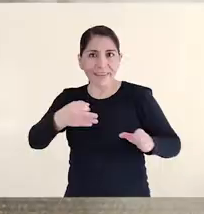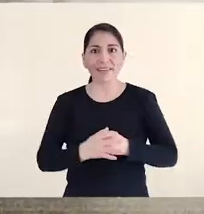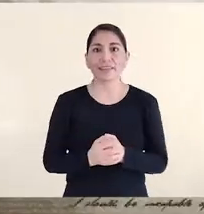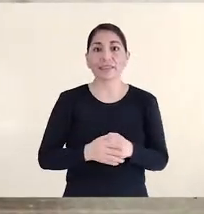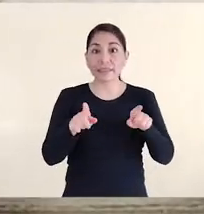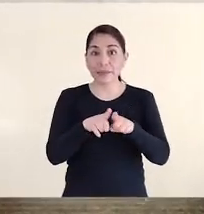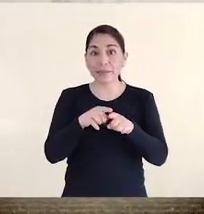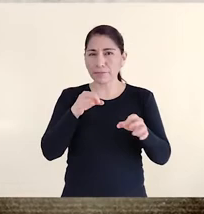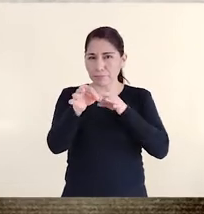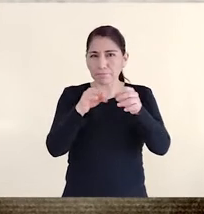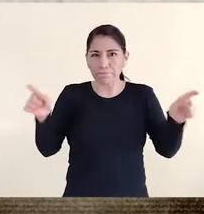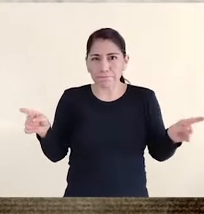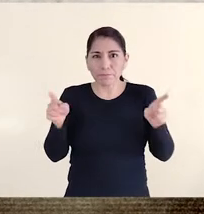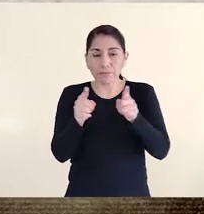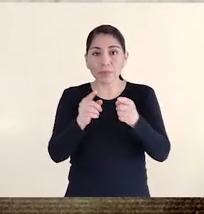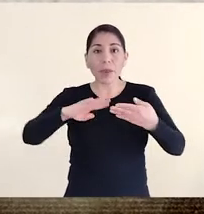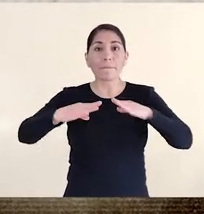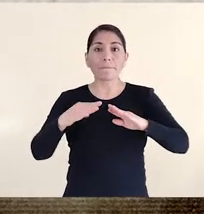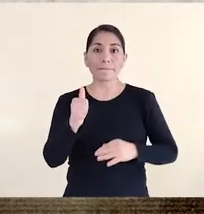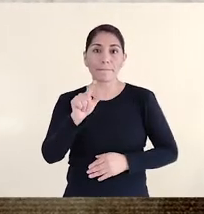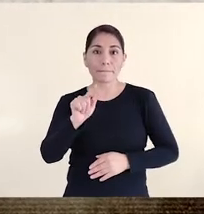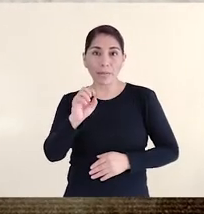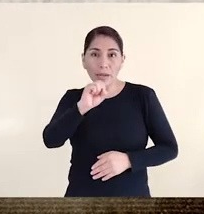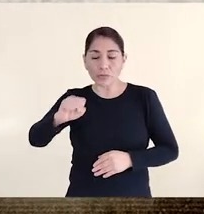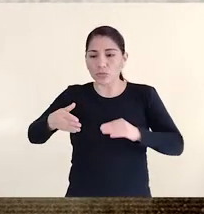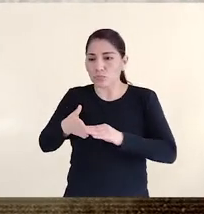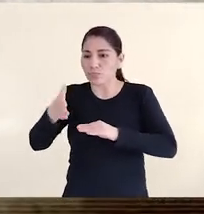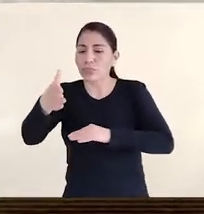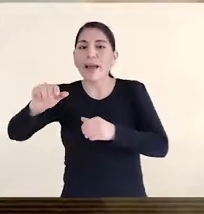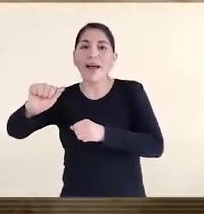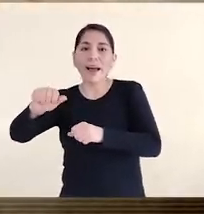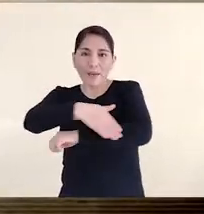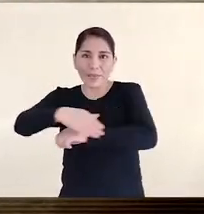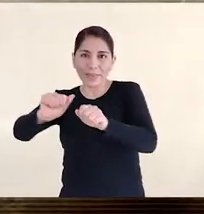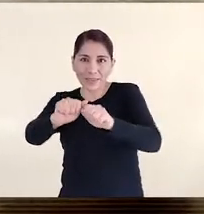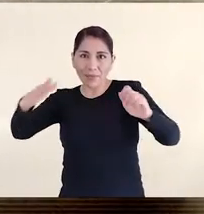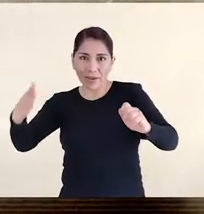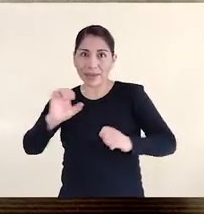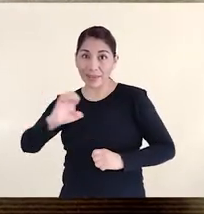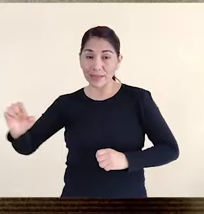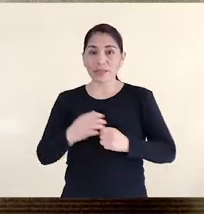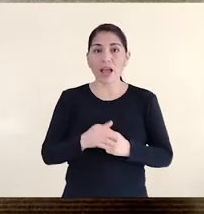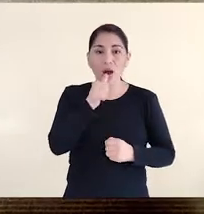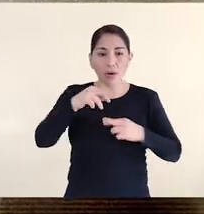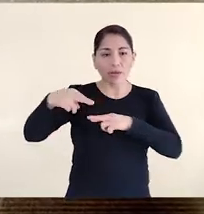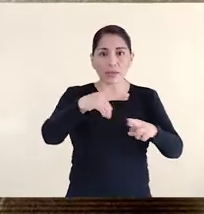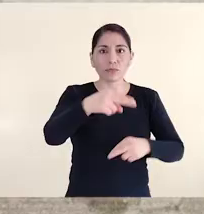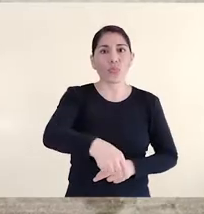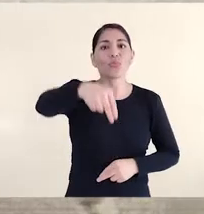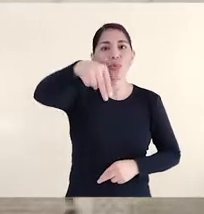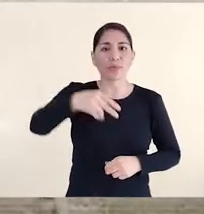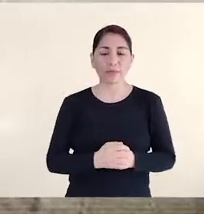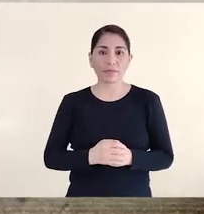nos revelan señales. Se puede decir, a grosso modo, que Barrios Altos está delimitado por la avenida Bancay hacia el este,